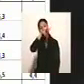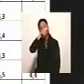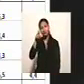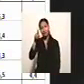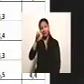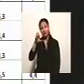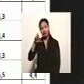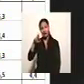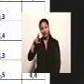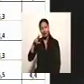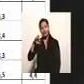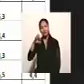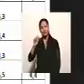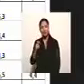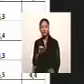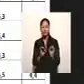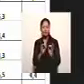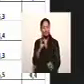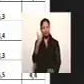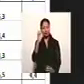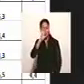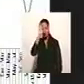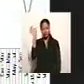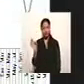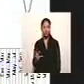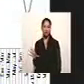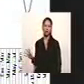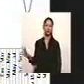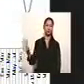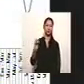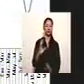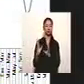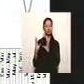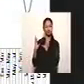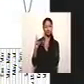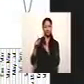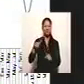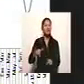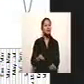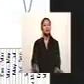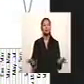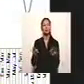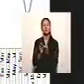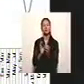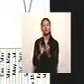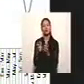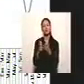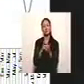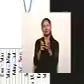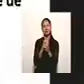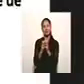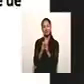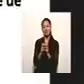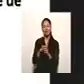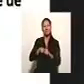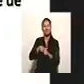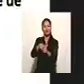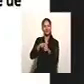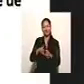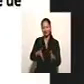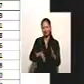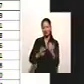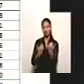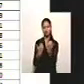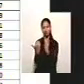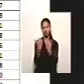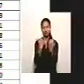del 70% de toda la operación de carga que se hace en Colombia se hace a través del sistema de transporte vial. Más